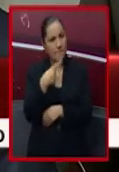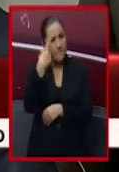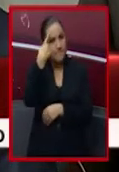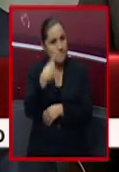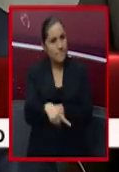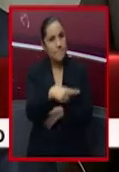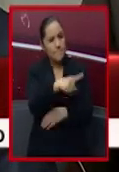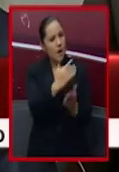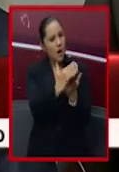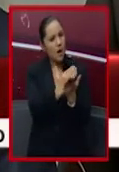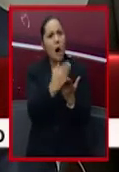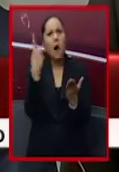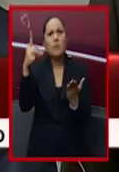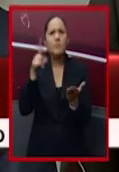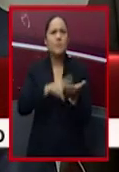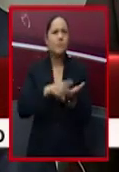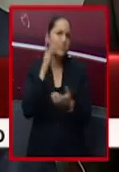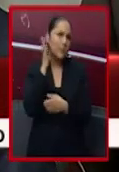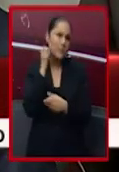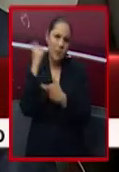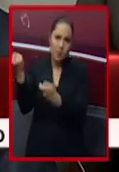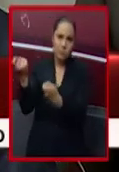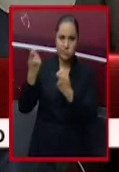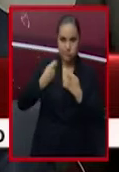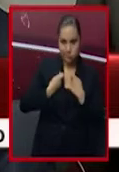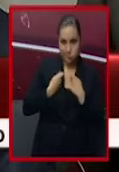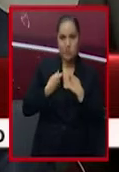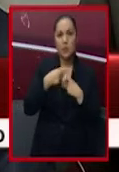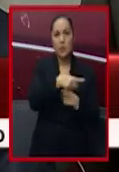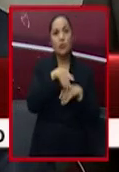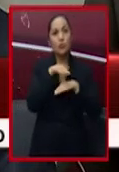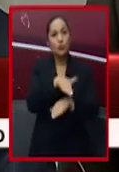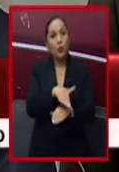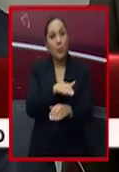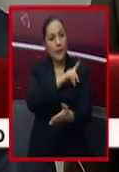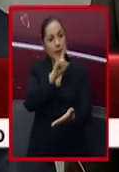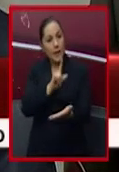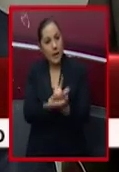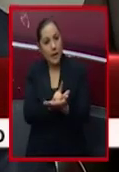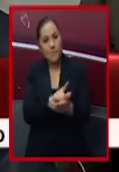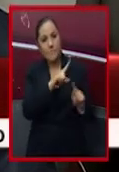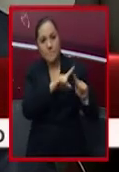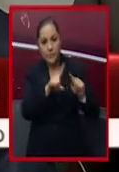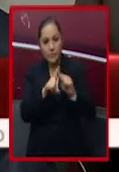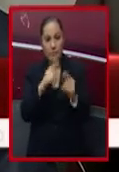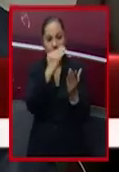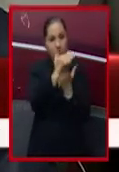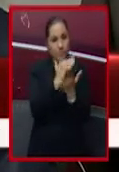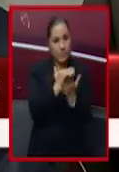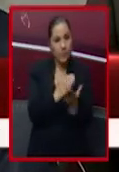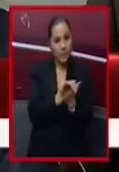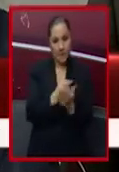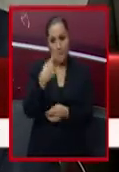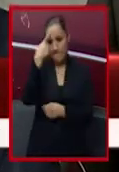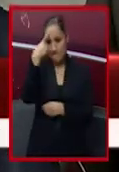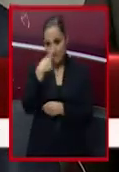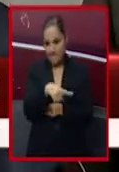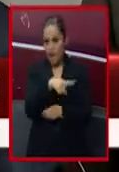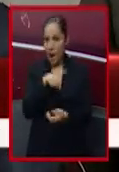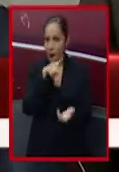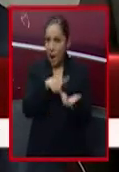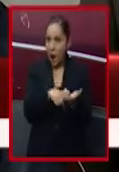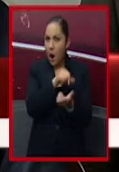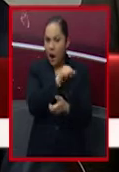minuta proveniente del Senado, relacionada con reformas a la Ley General de Salud y al Código Penal Federal para la